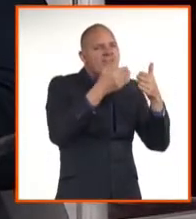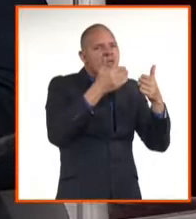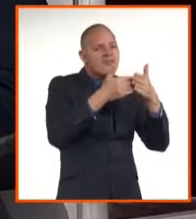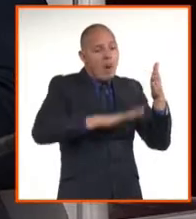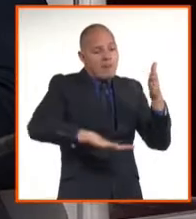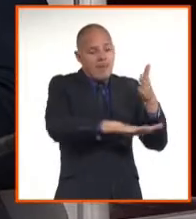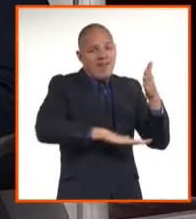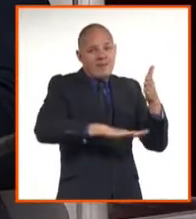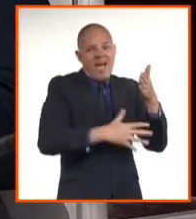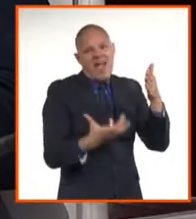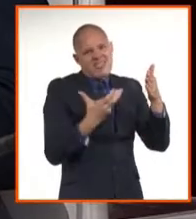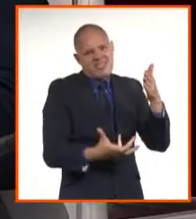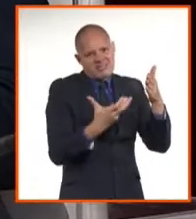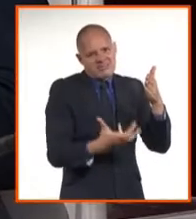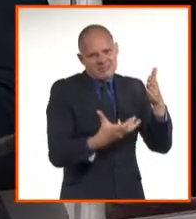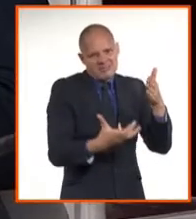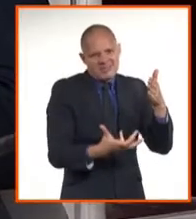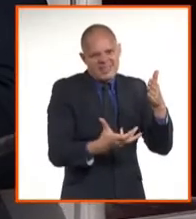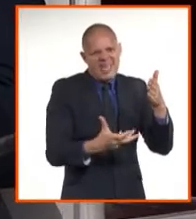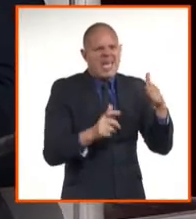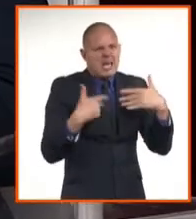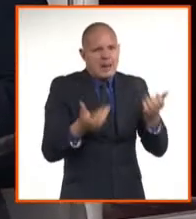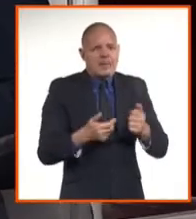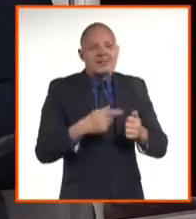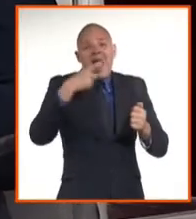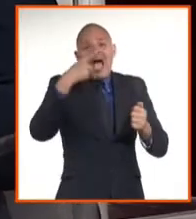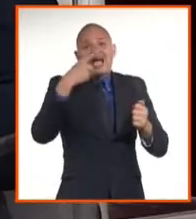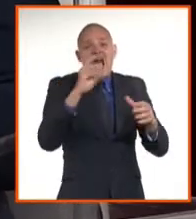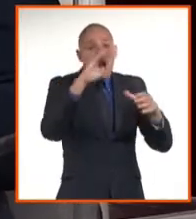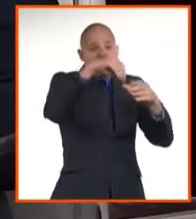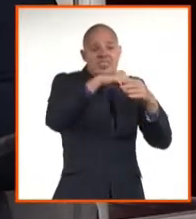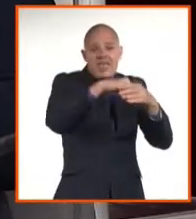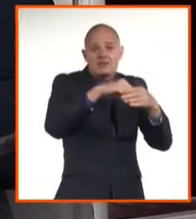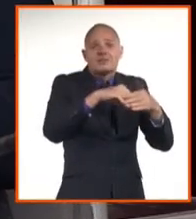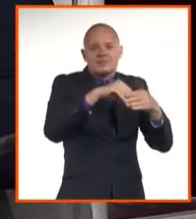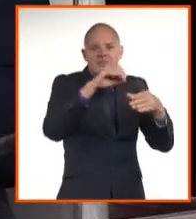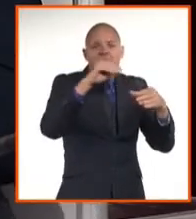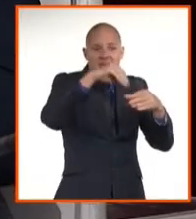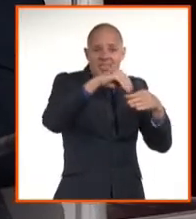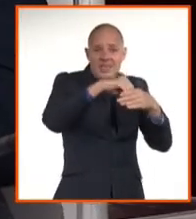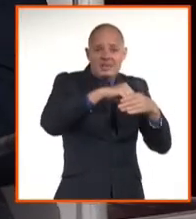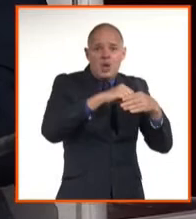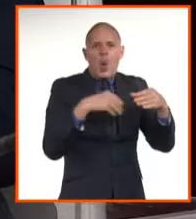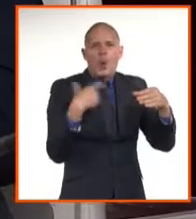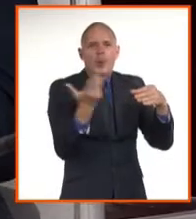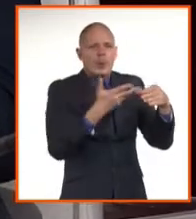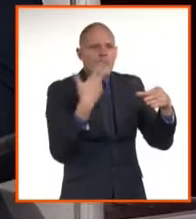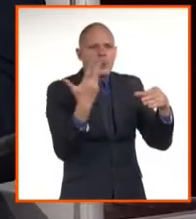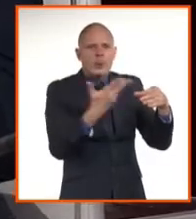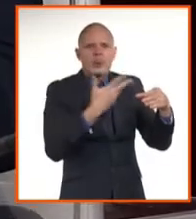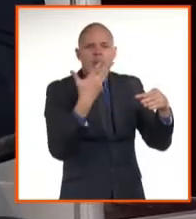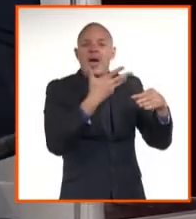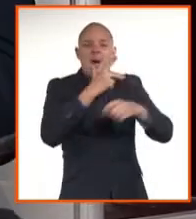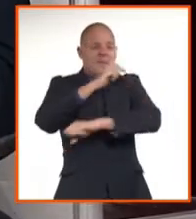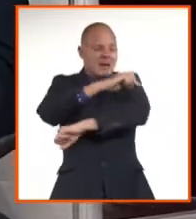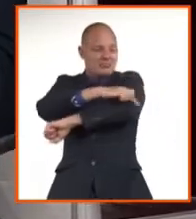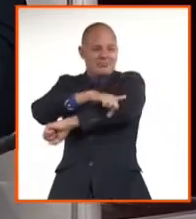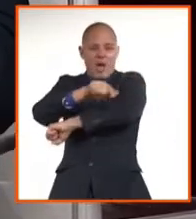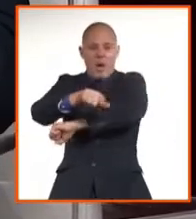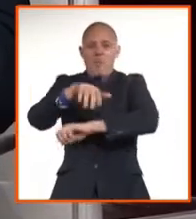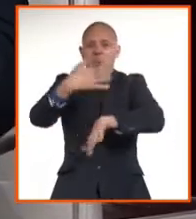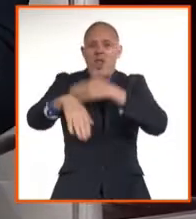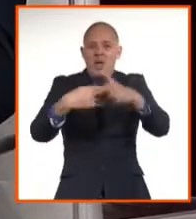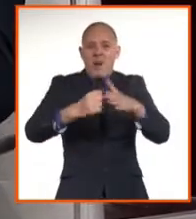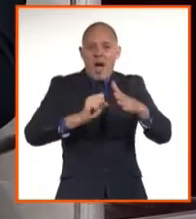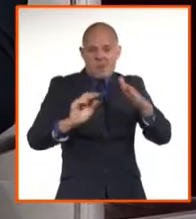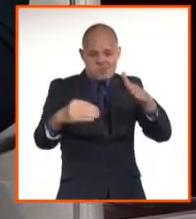punto caliente, hace que se produzca la inflamación del combustible, y bueno, el combustible se inflama y se propaga muy